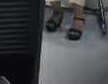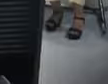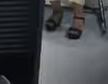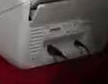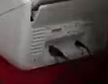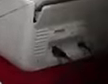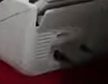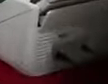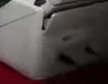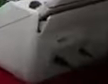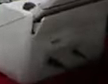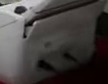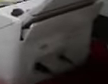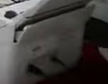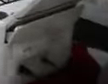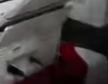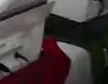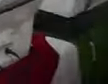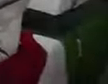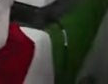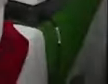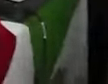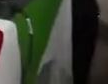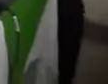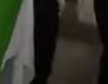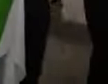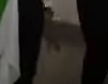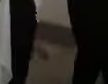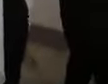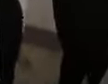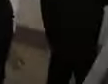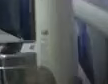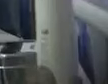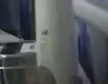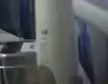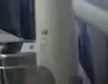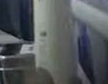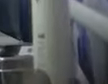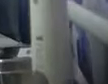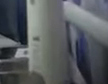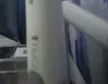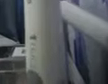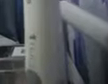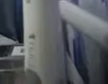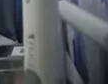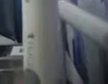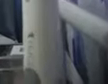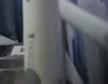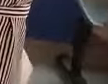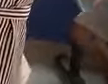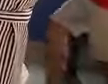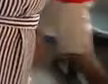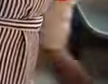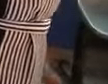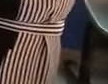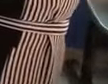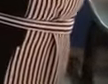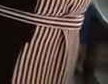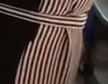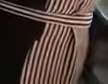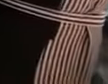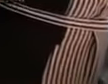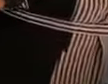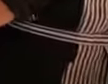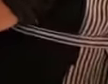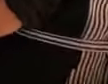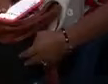del total de la población afiliada al régimen contributivo y subsidiado en todo el departamento. Es decir, que cerró con